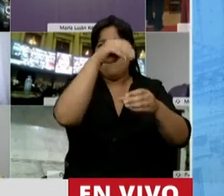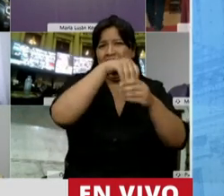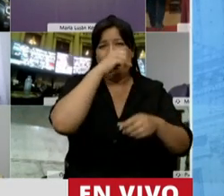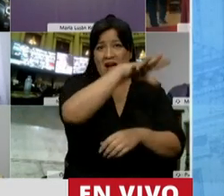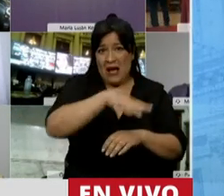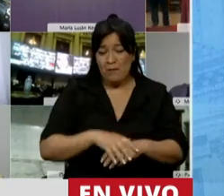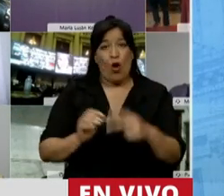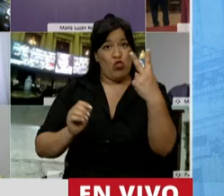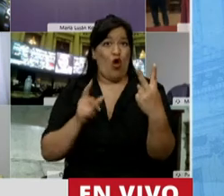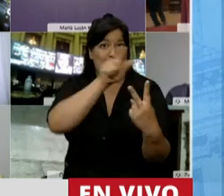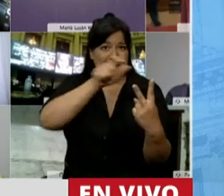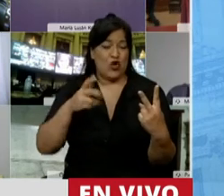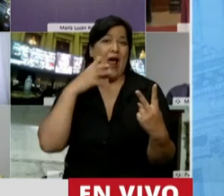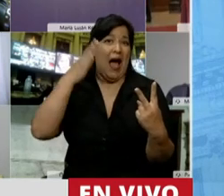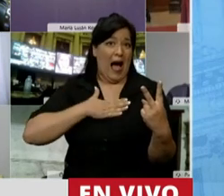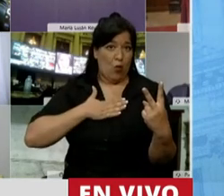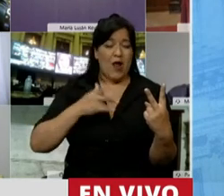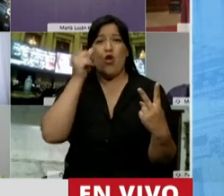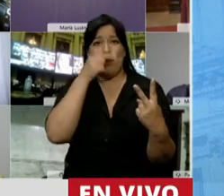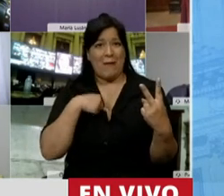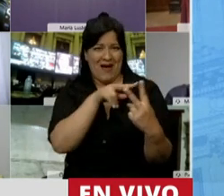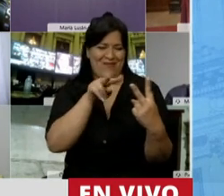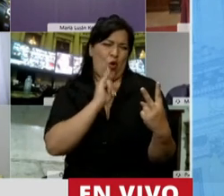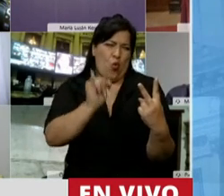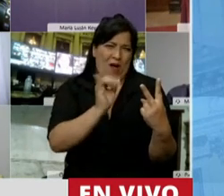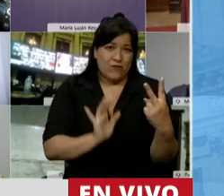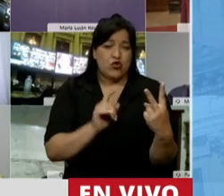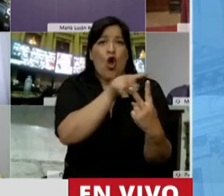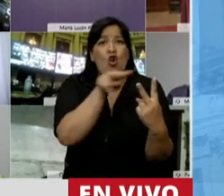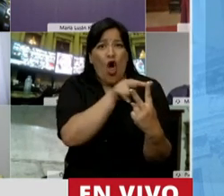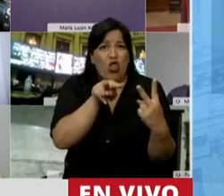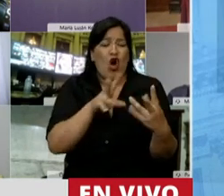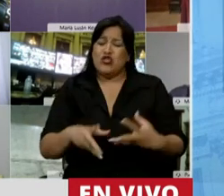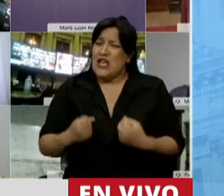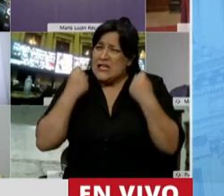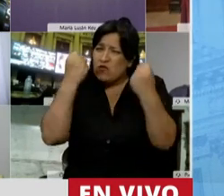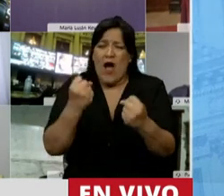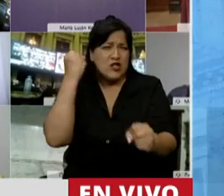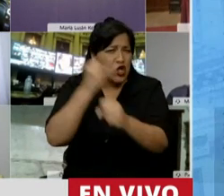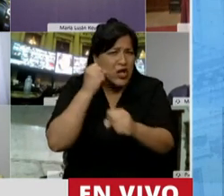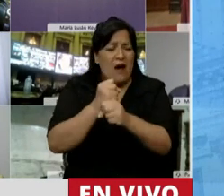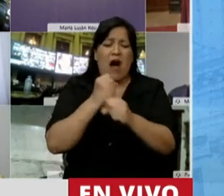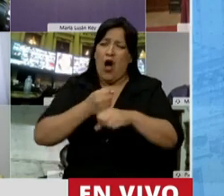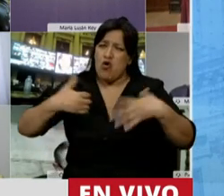dos personas, mi abuelo y mi padre, que apostaron al esfuerzo y al trabajo,